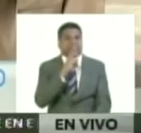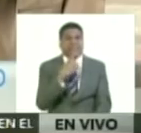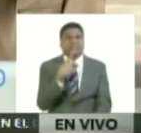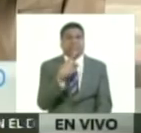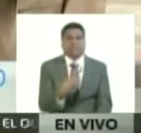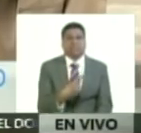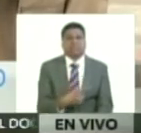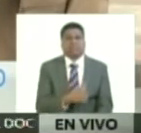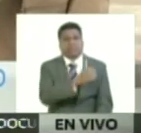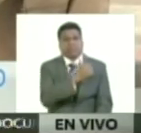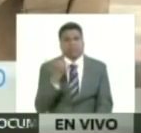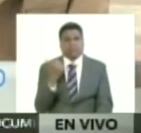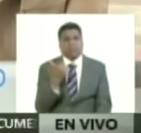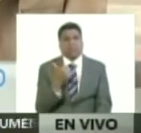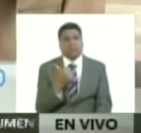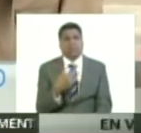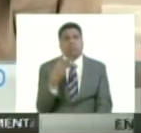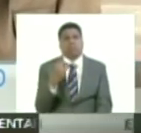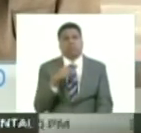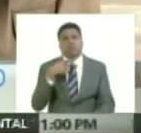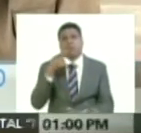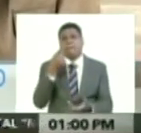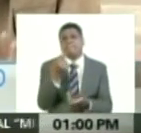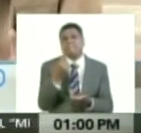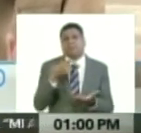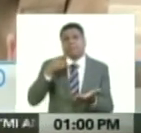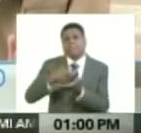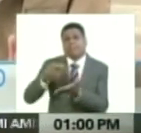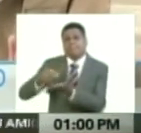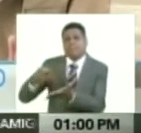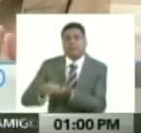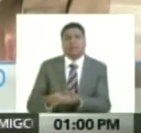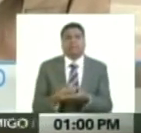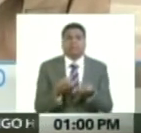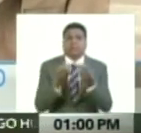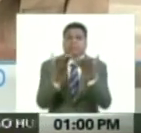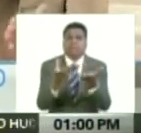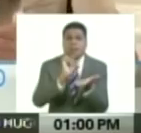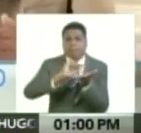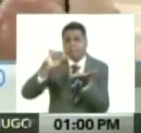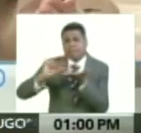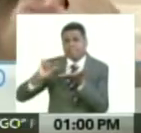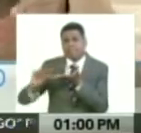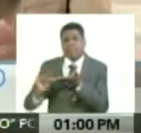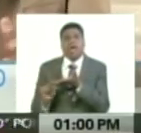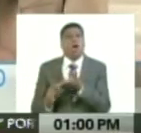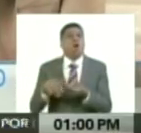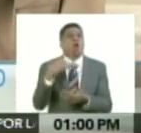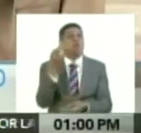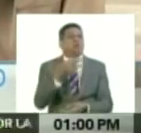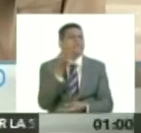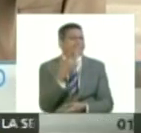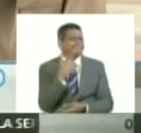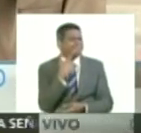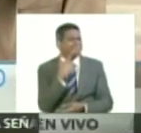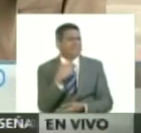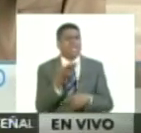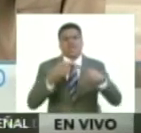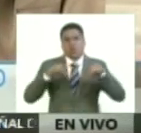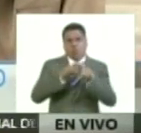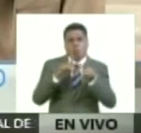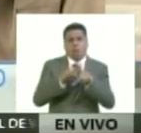aquellos que bastante plata les han pichado. O, como siempre, juegan a la doble banda, pues juegan al policía malo,